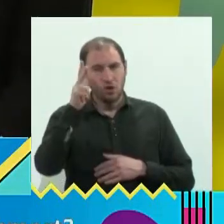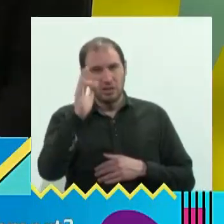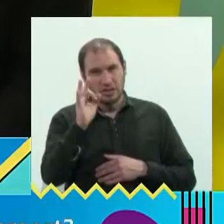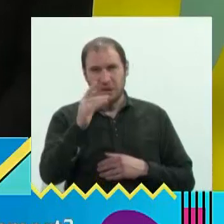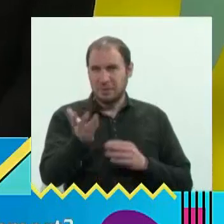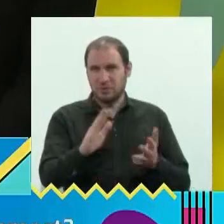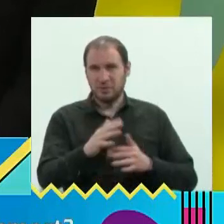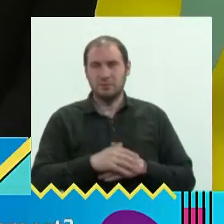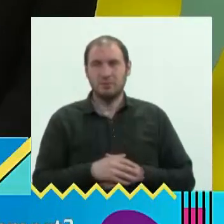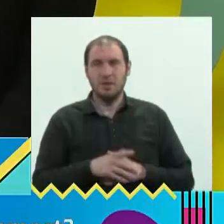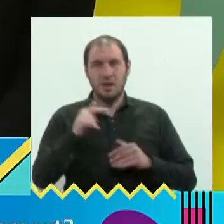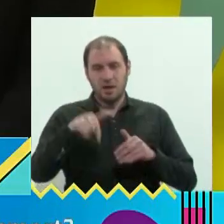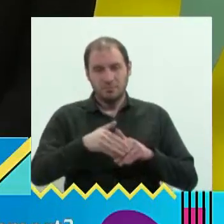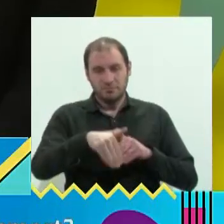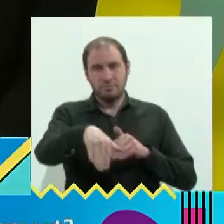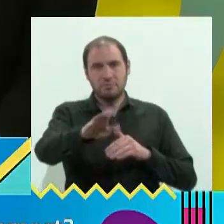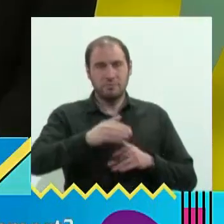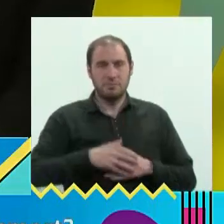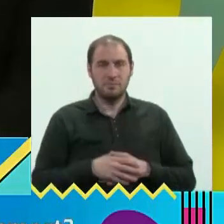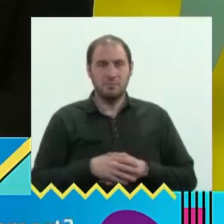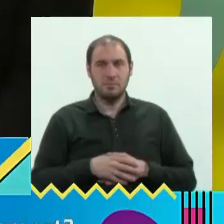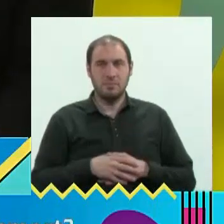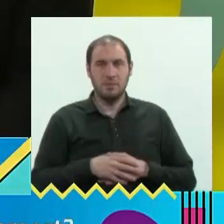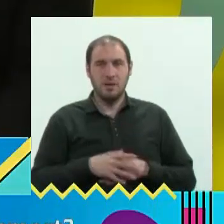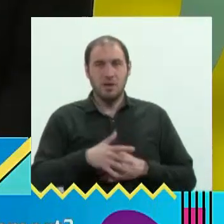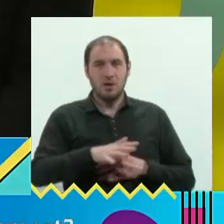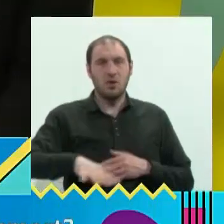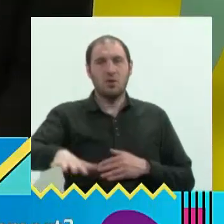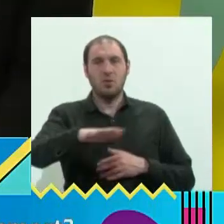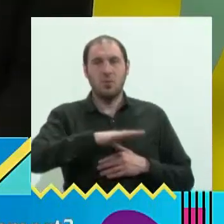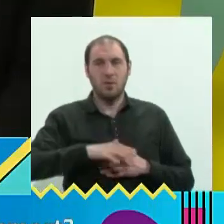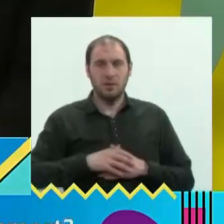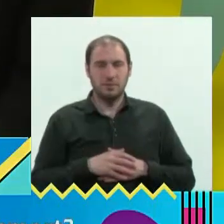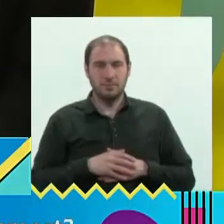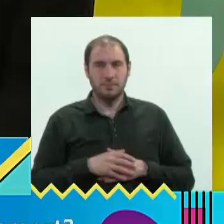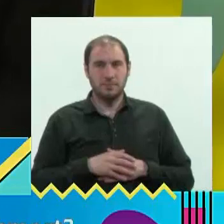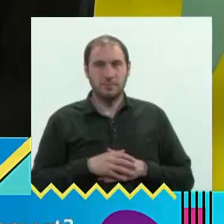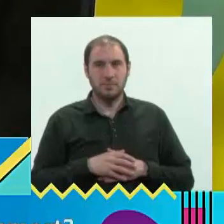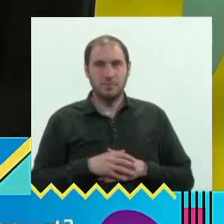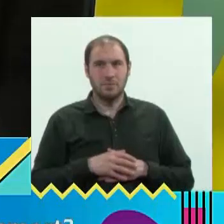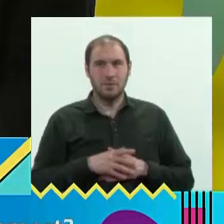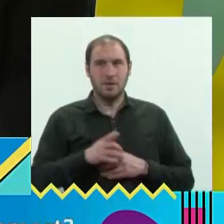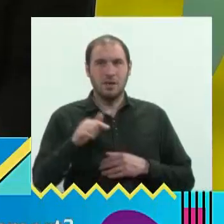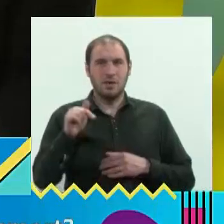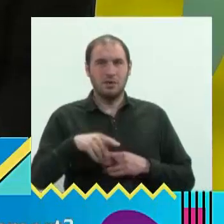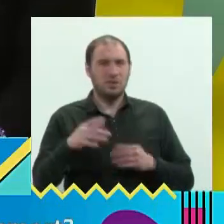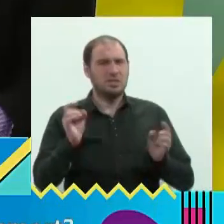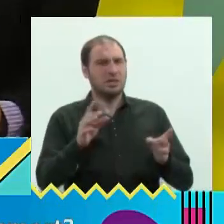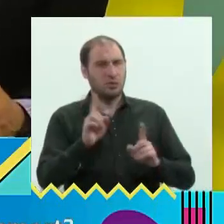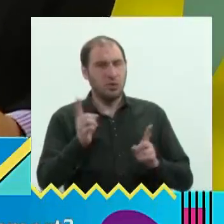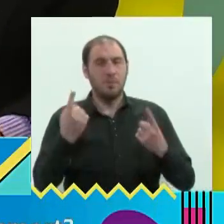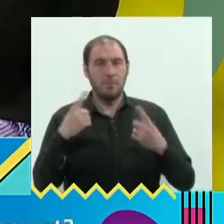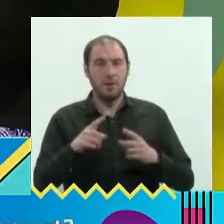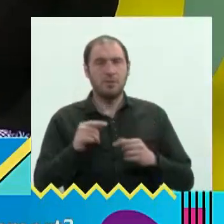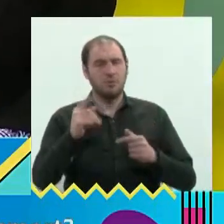1980, por ahí. Y a partir de ahí los ámbitos, y no con esto quiero crear crítica, ¿no? Pero